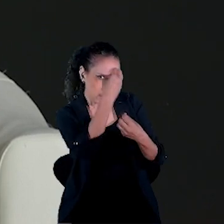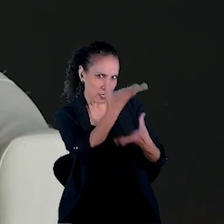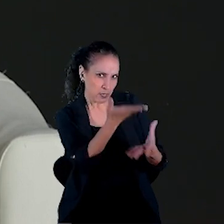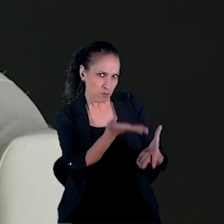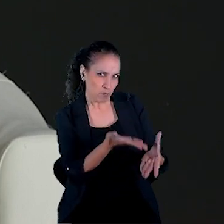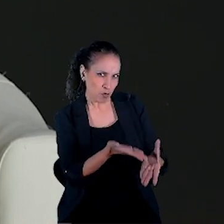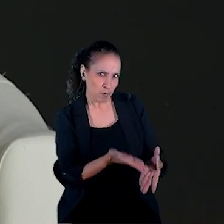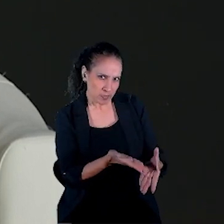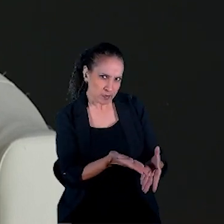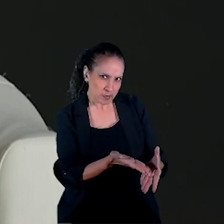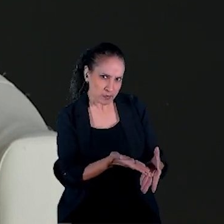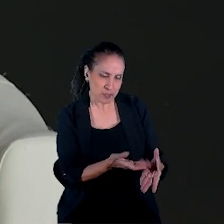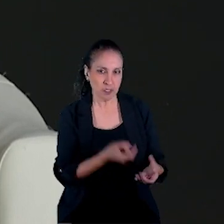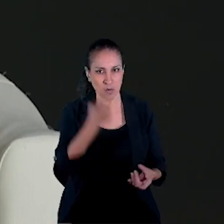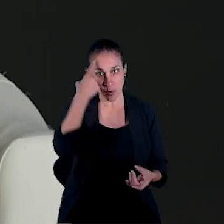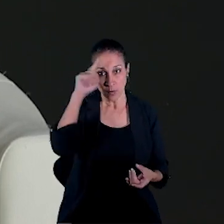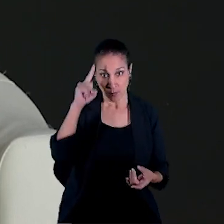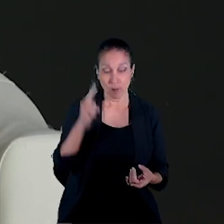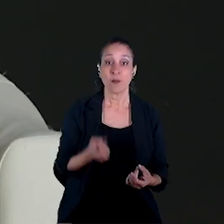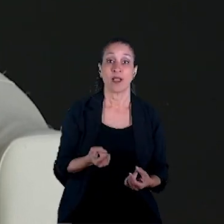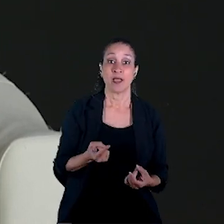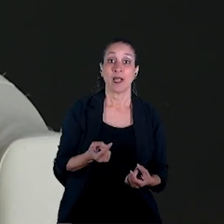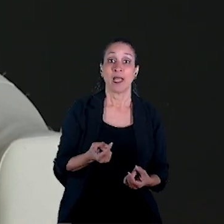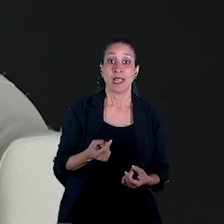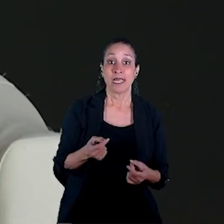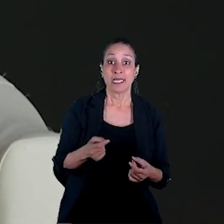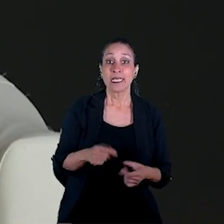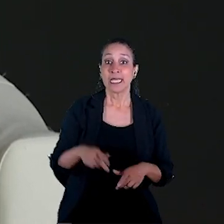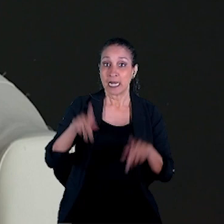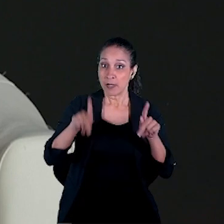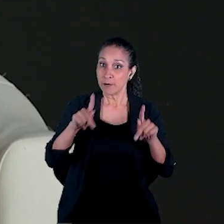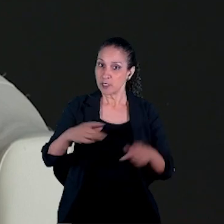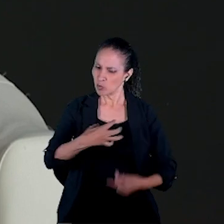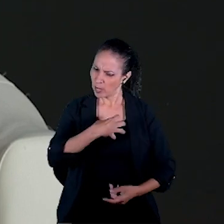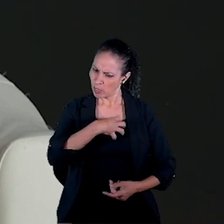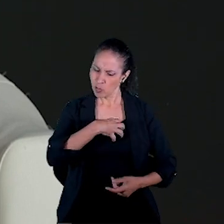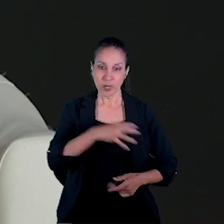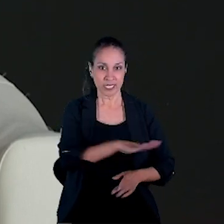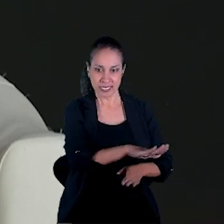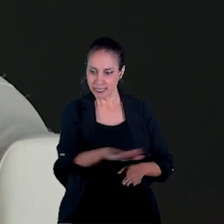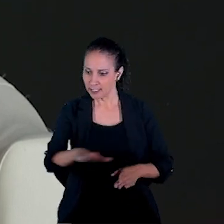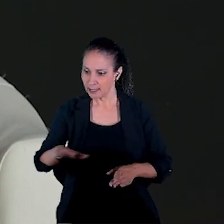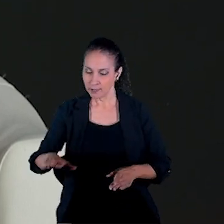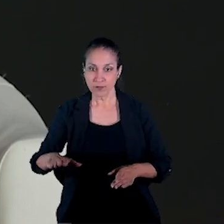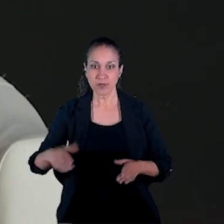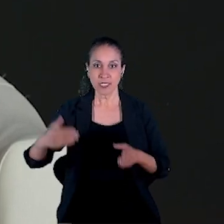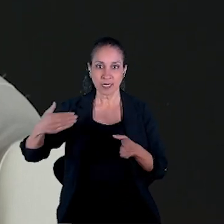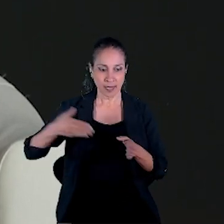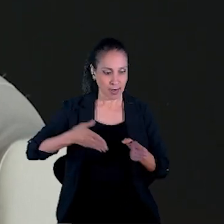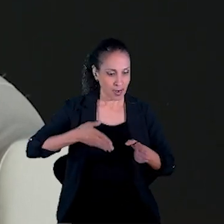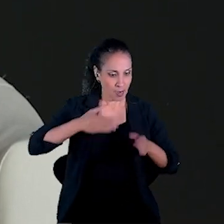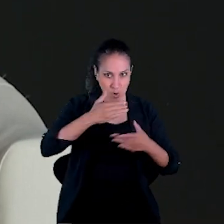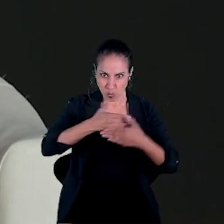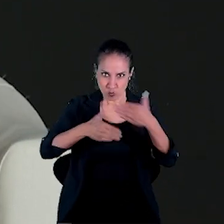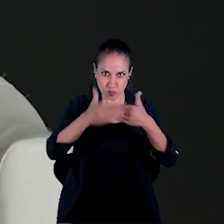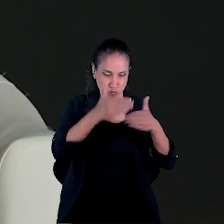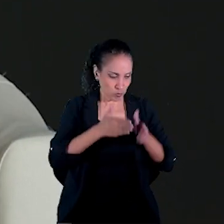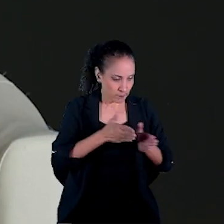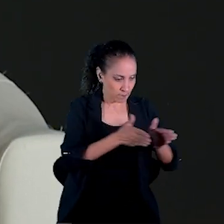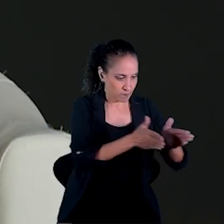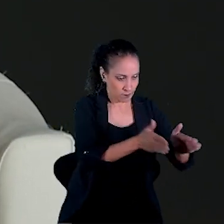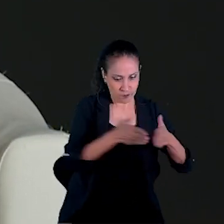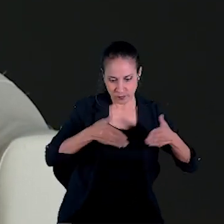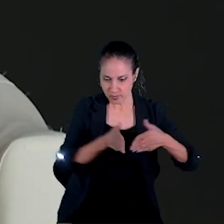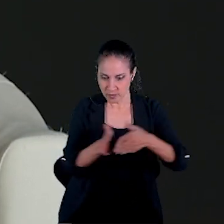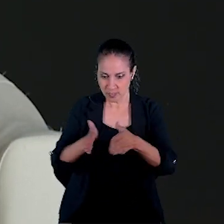finqueros para que en algunos se establecieran senderos eh Porque también es propicio para la observación de aves cuando está la migración o